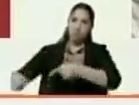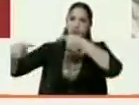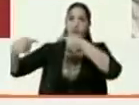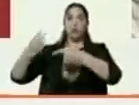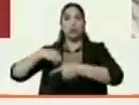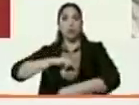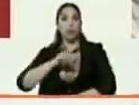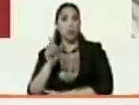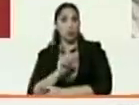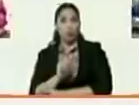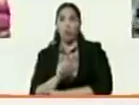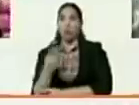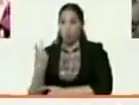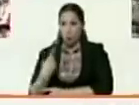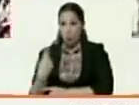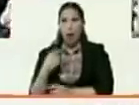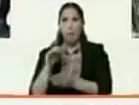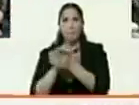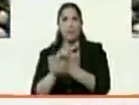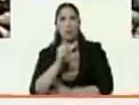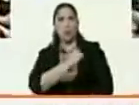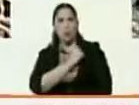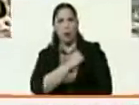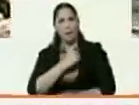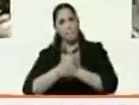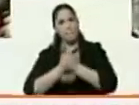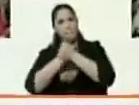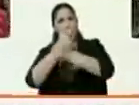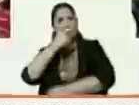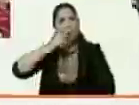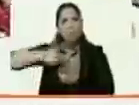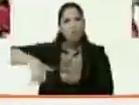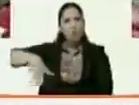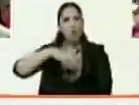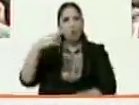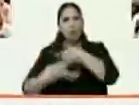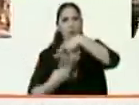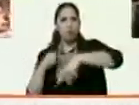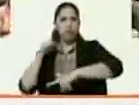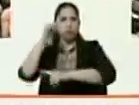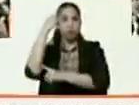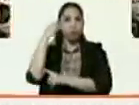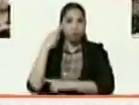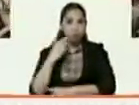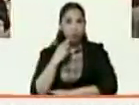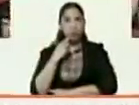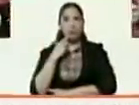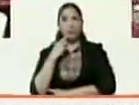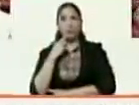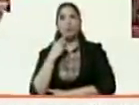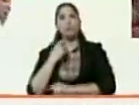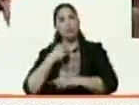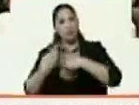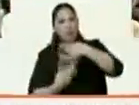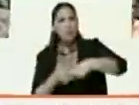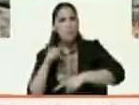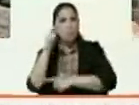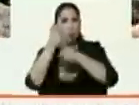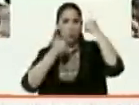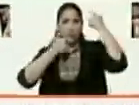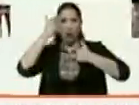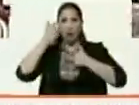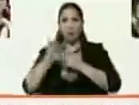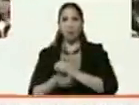hicimos compañeros y camaradas en el amor por un pueblo y por una revolución, la revolución bolivariana, la revolución del comandante